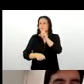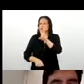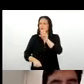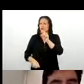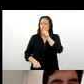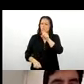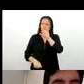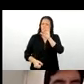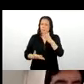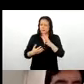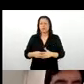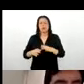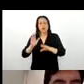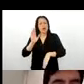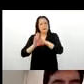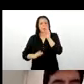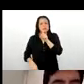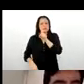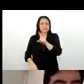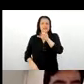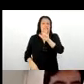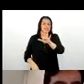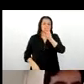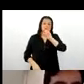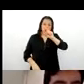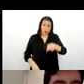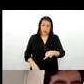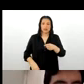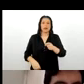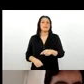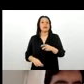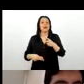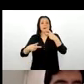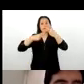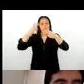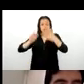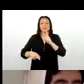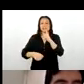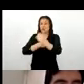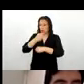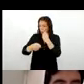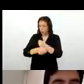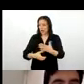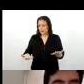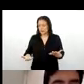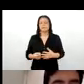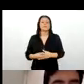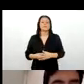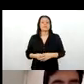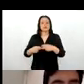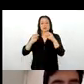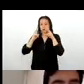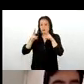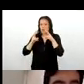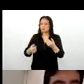fluctuaba en mucho más de 150 mil visitantes al año, ¿no? aquí nosotros hemos